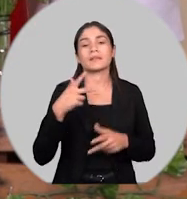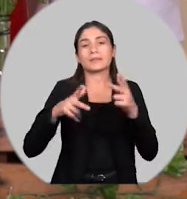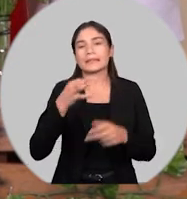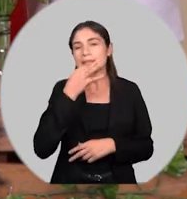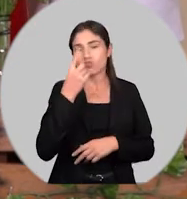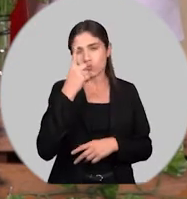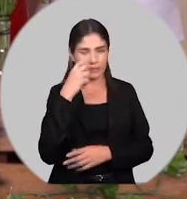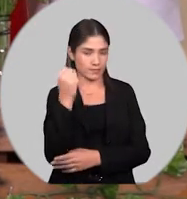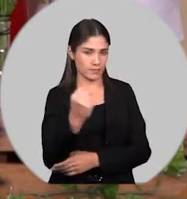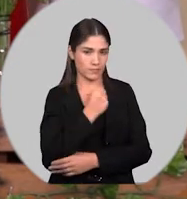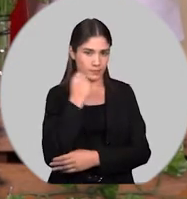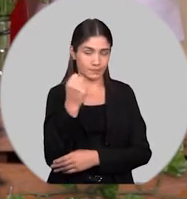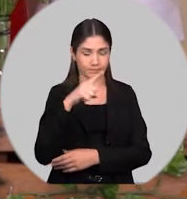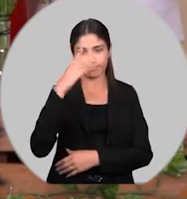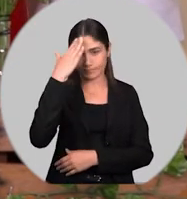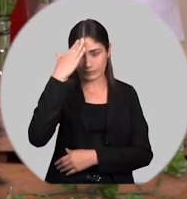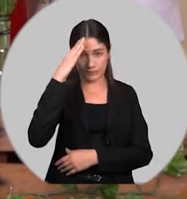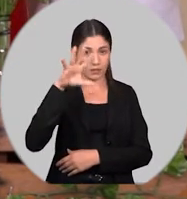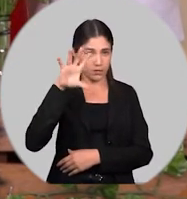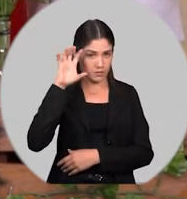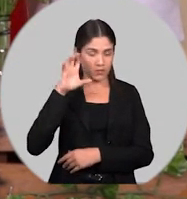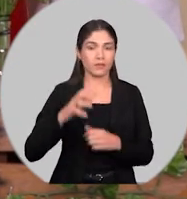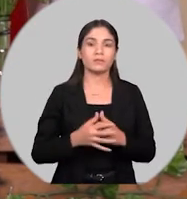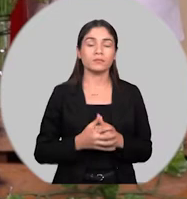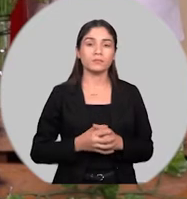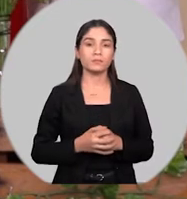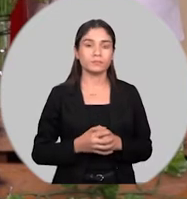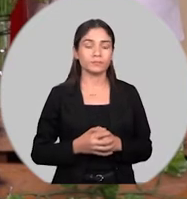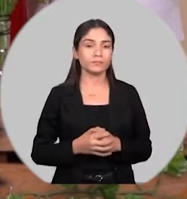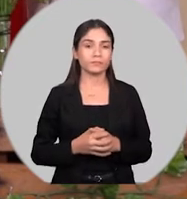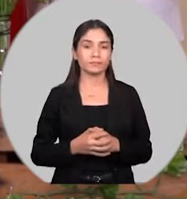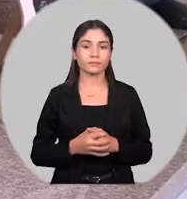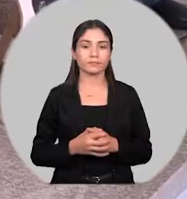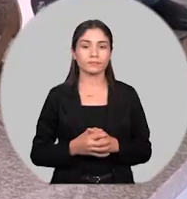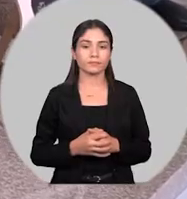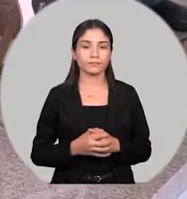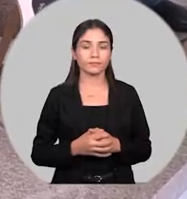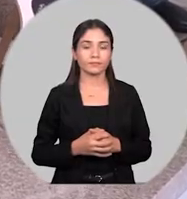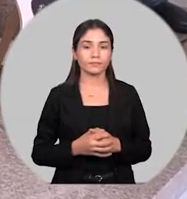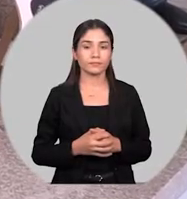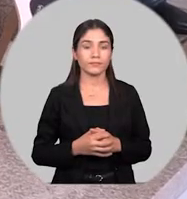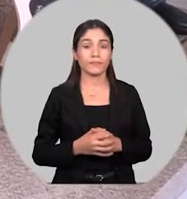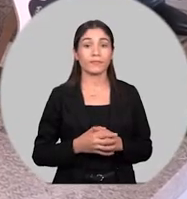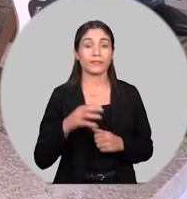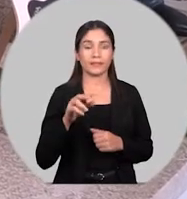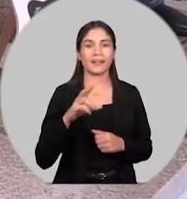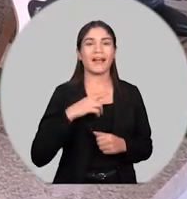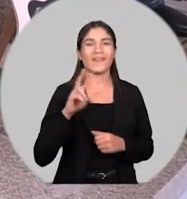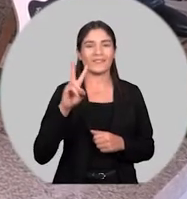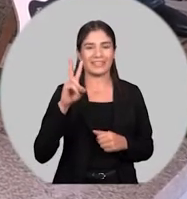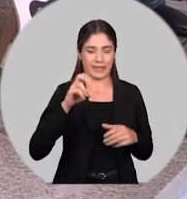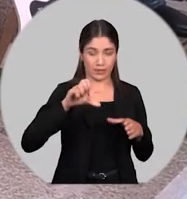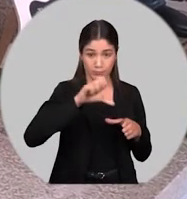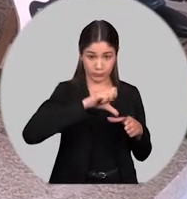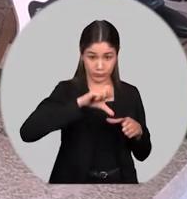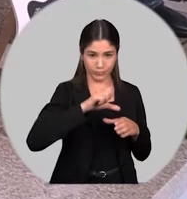un tip muy importante, porque ¿qué pasa? Una vez que pongamos